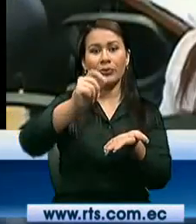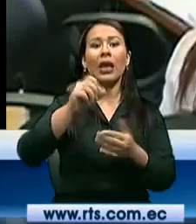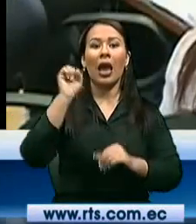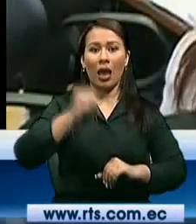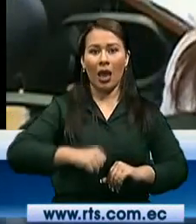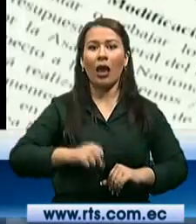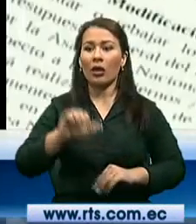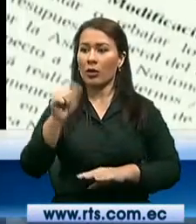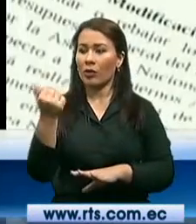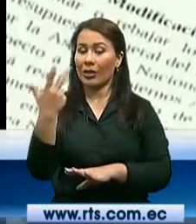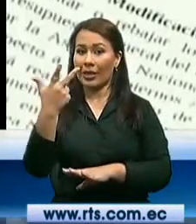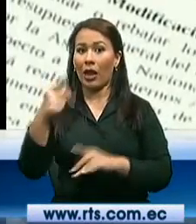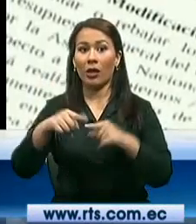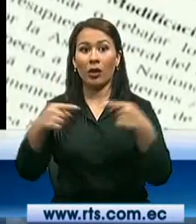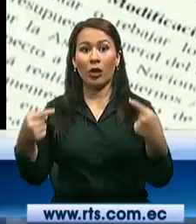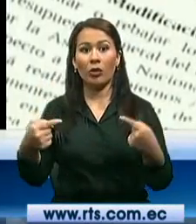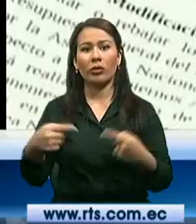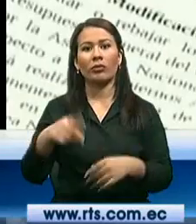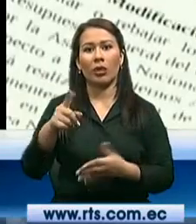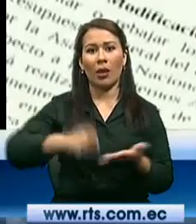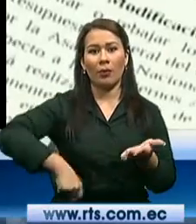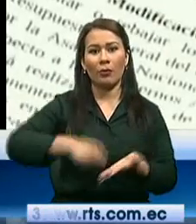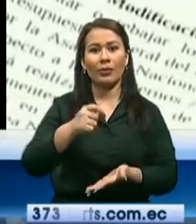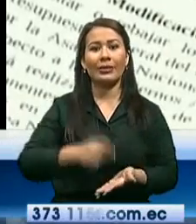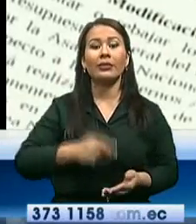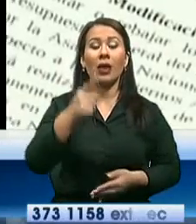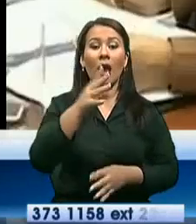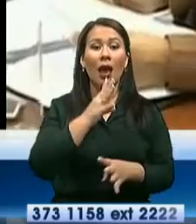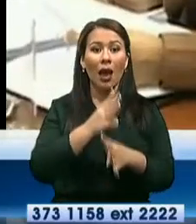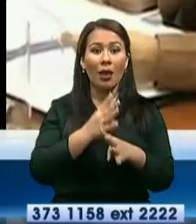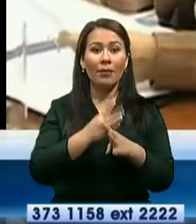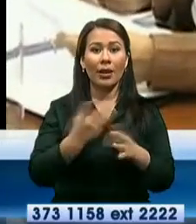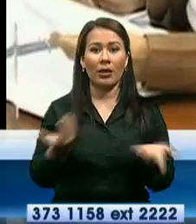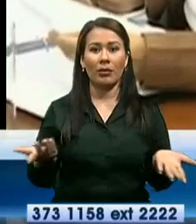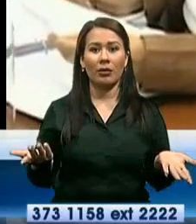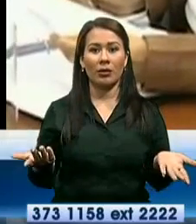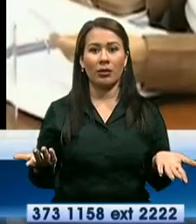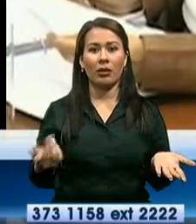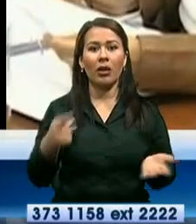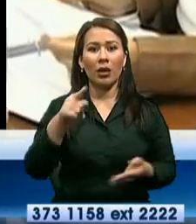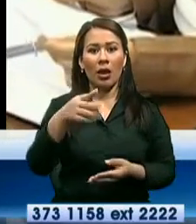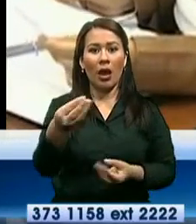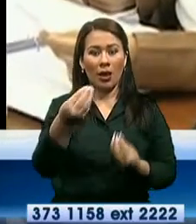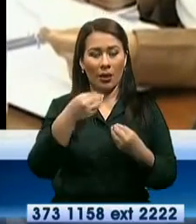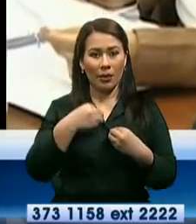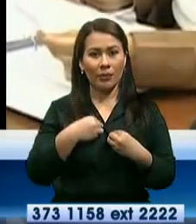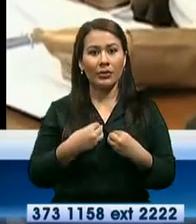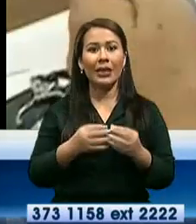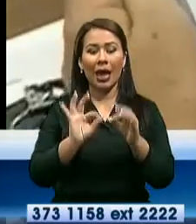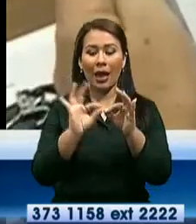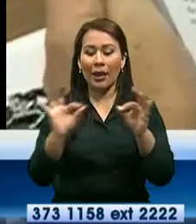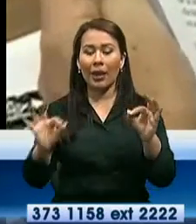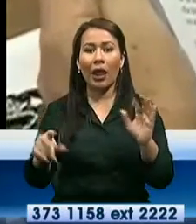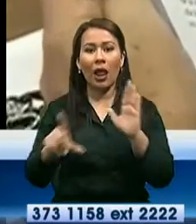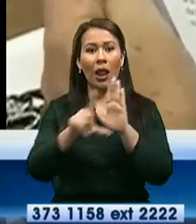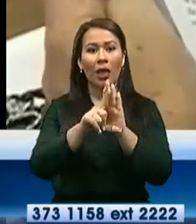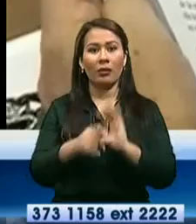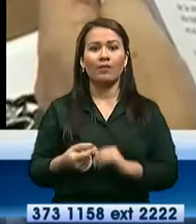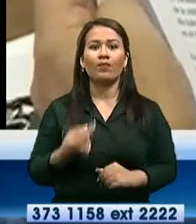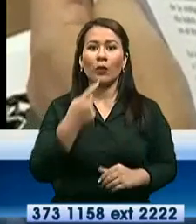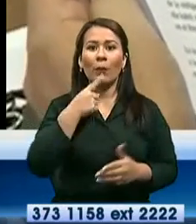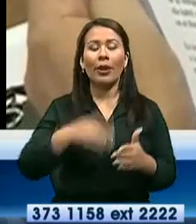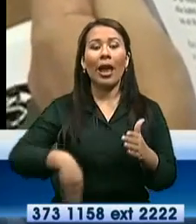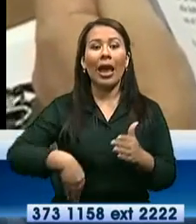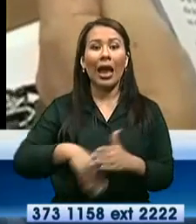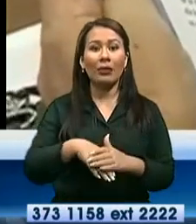de Régimen Económico aprobó el informe para primer debate de la reforma tributaria con varios cambios. Por ejemplo, se pone un límite a la devolución del IVA en